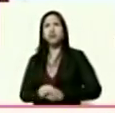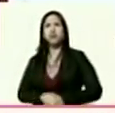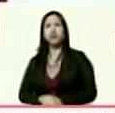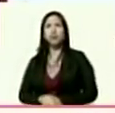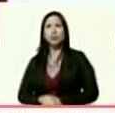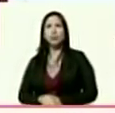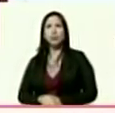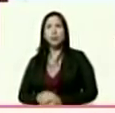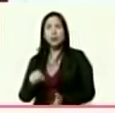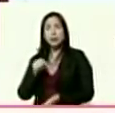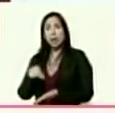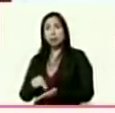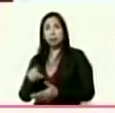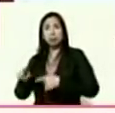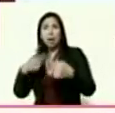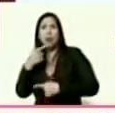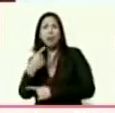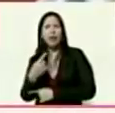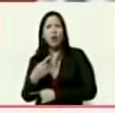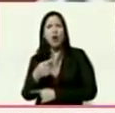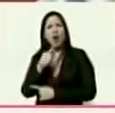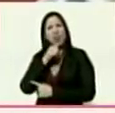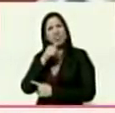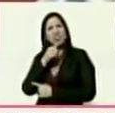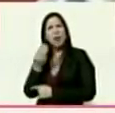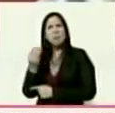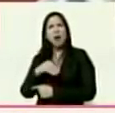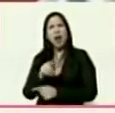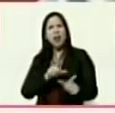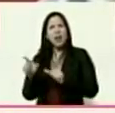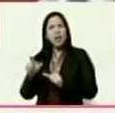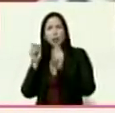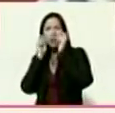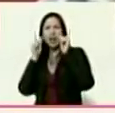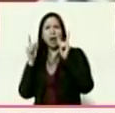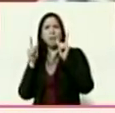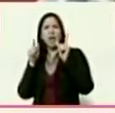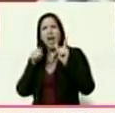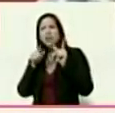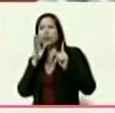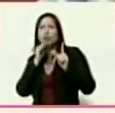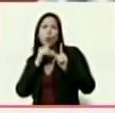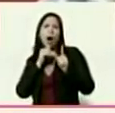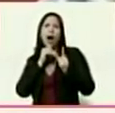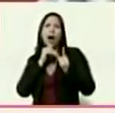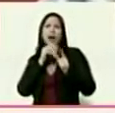en Irak. Y después dijo, ¿quién hubiese sido más listo para enterarme que no eran armas de destrucción masiva?